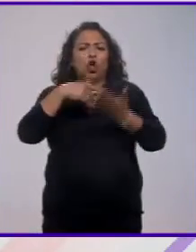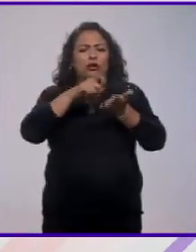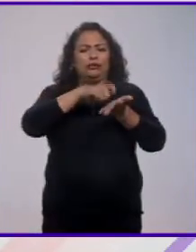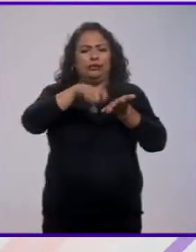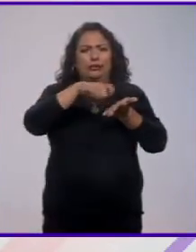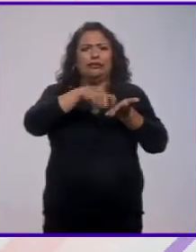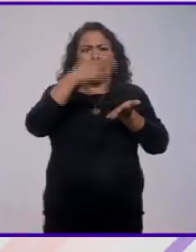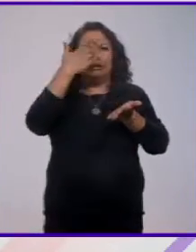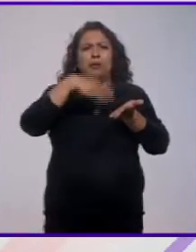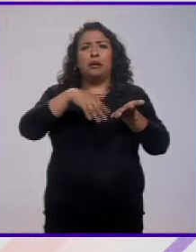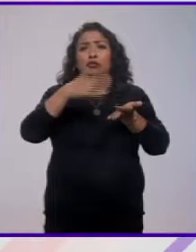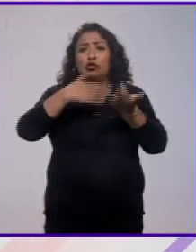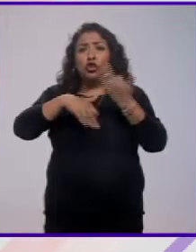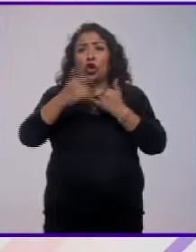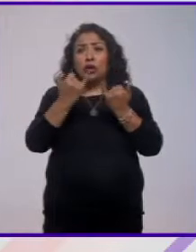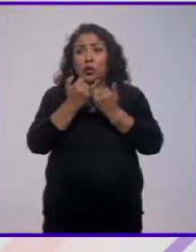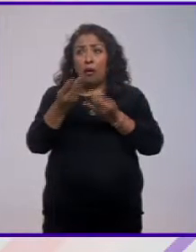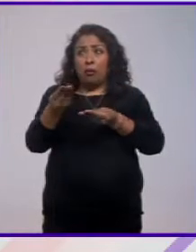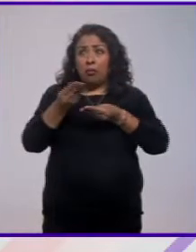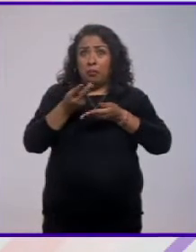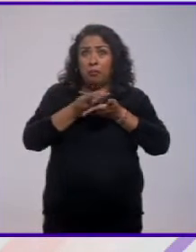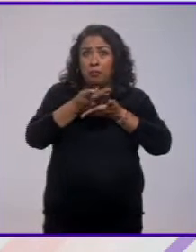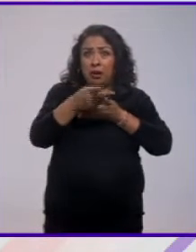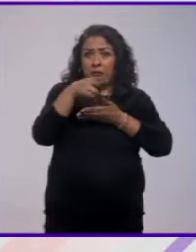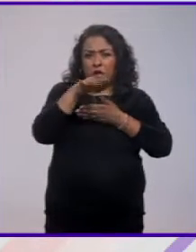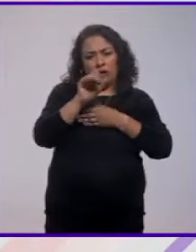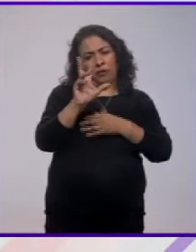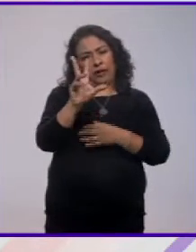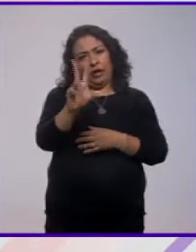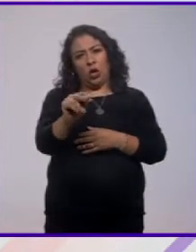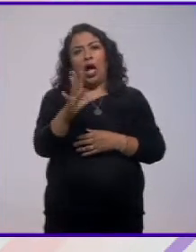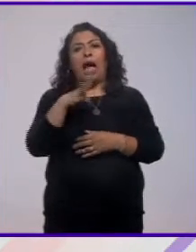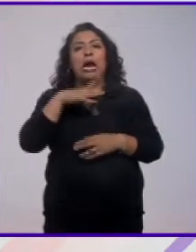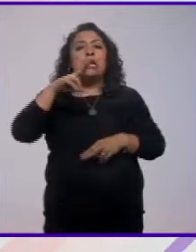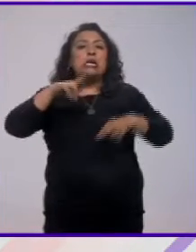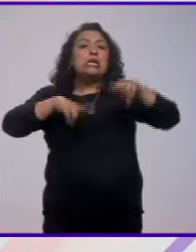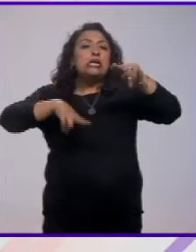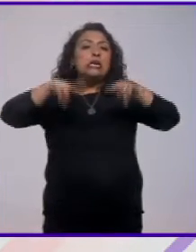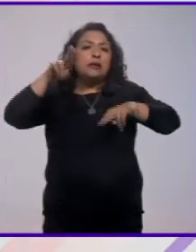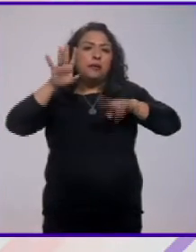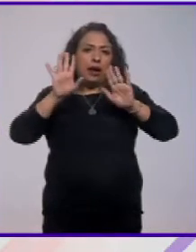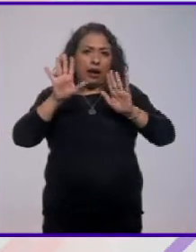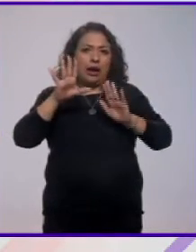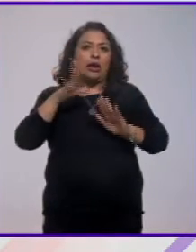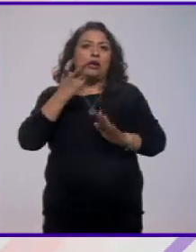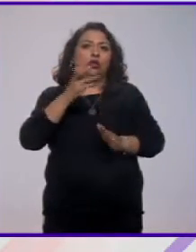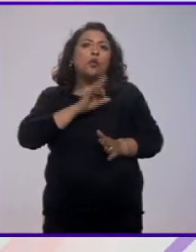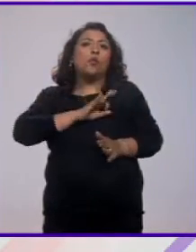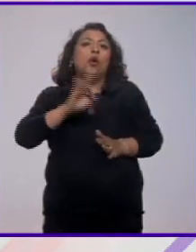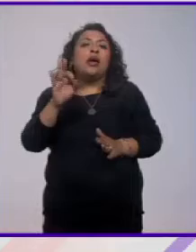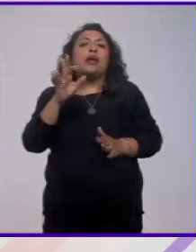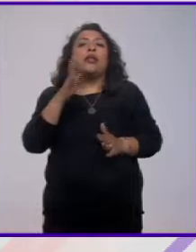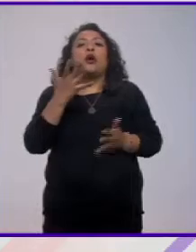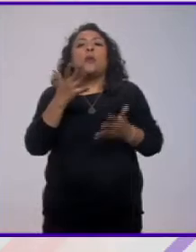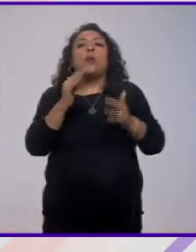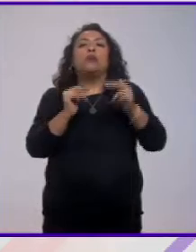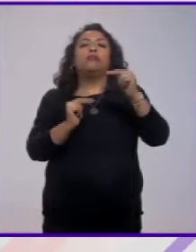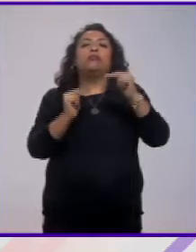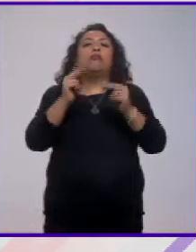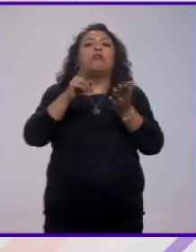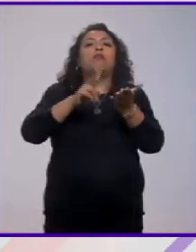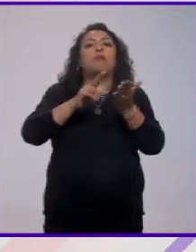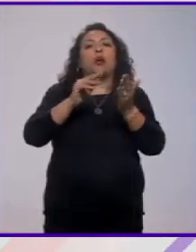escribir, no todos recibimos el premio Nobel, ¿no? Es decir, hay unos grados de excelencia que todavía permiten una cierta jerarquía de